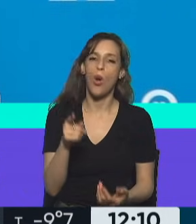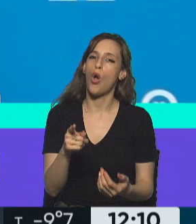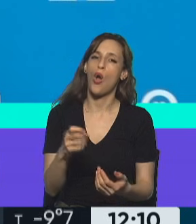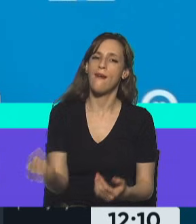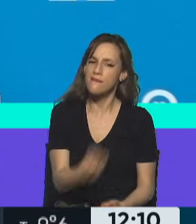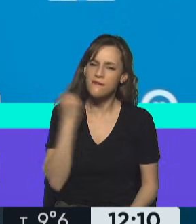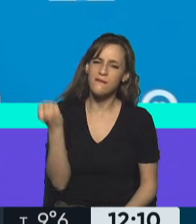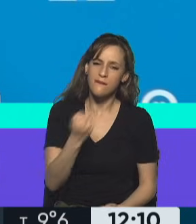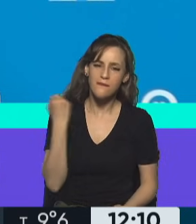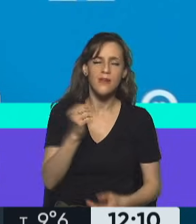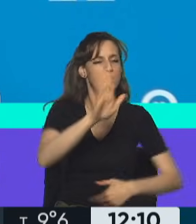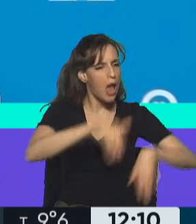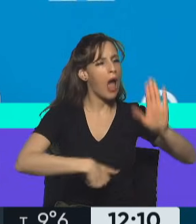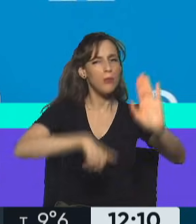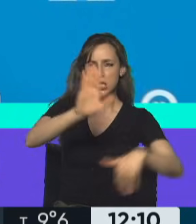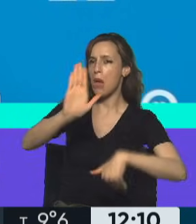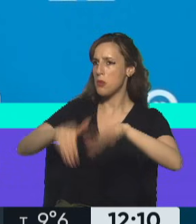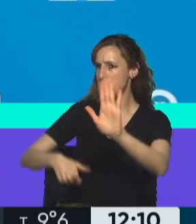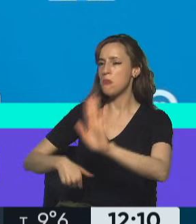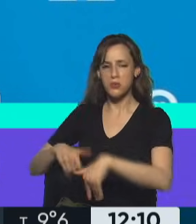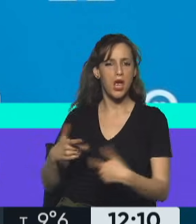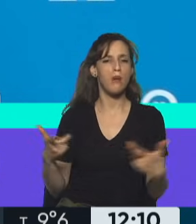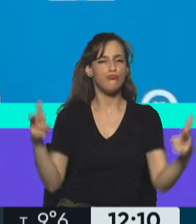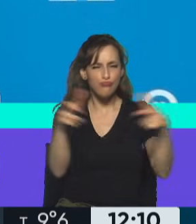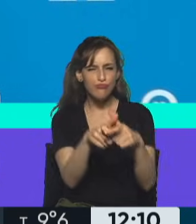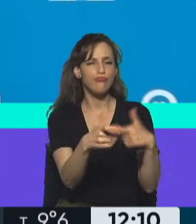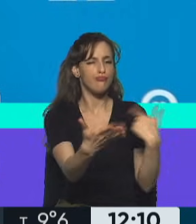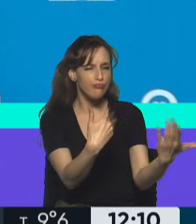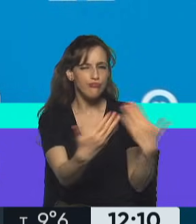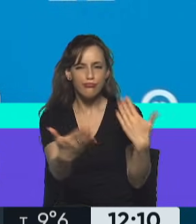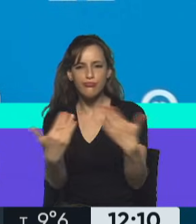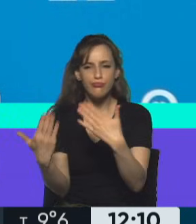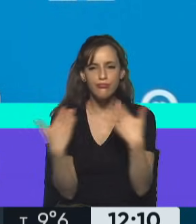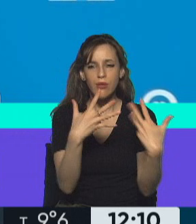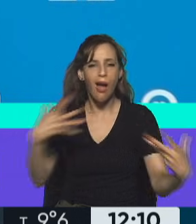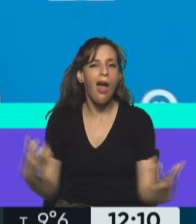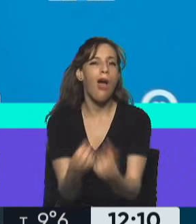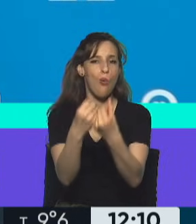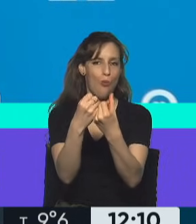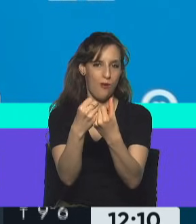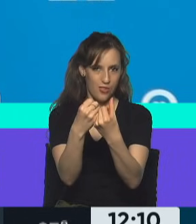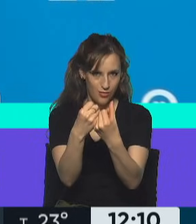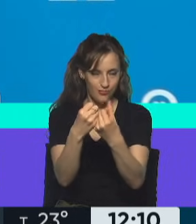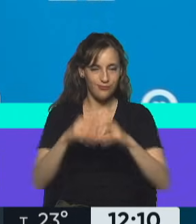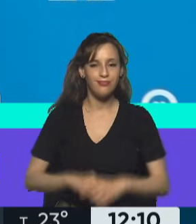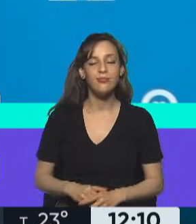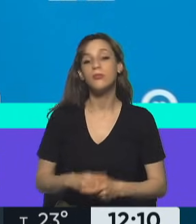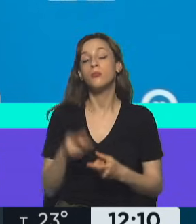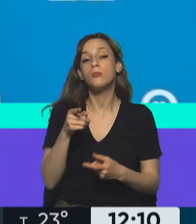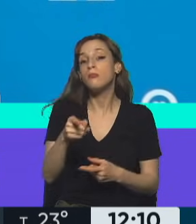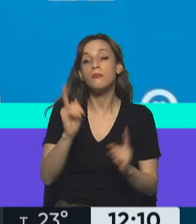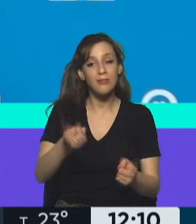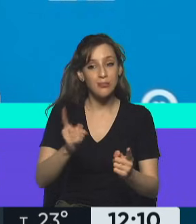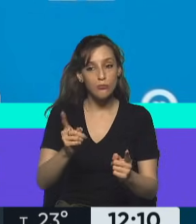y construyendo un acuerdo con la oposición política y con todos los sectores de la economía social, de la economía, del trabajo, de